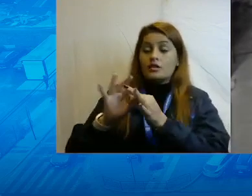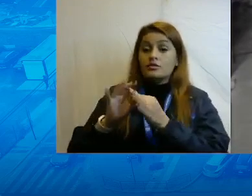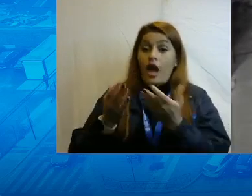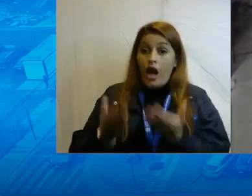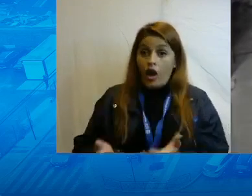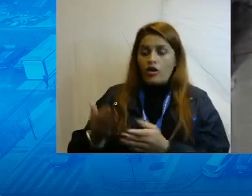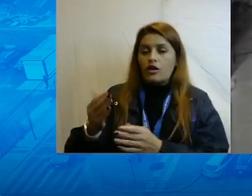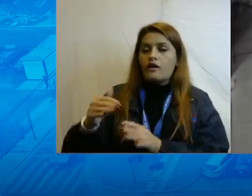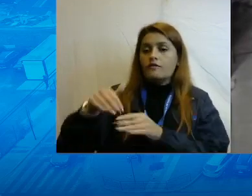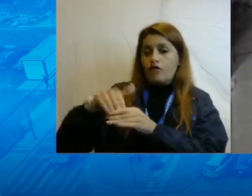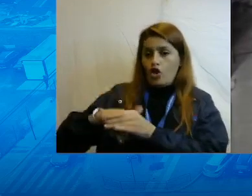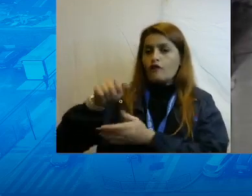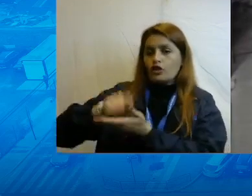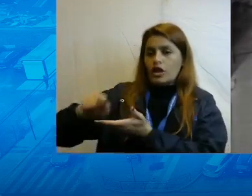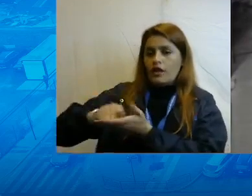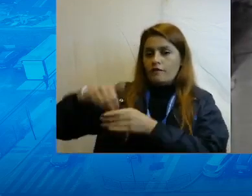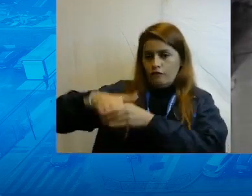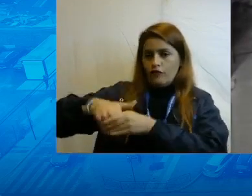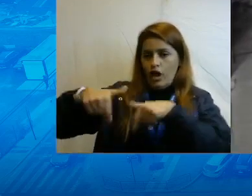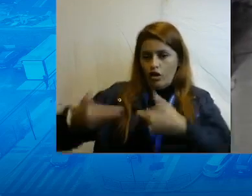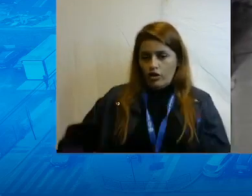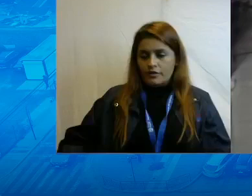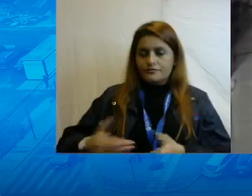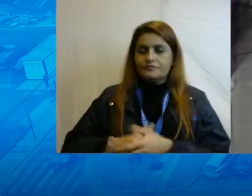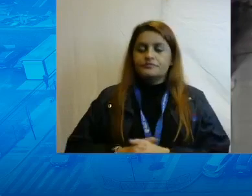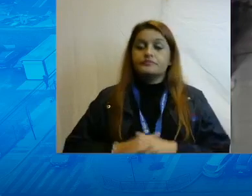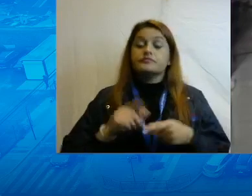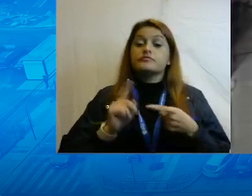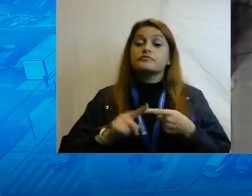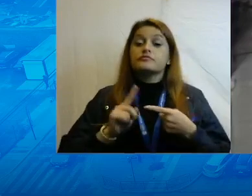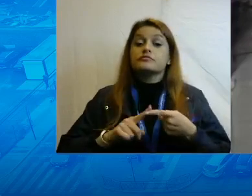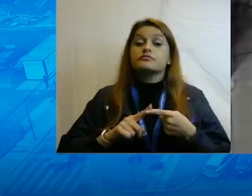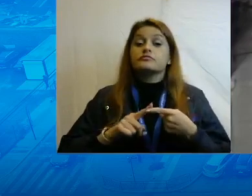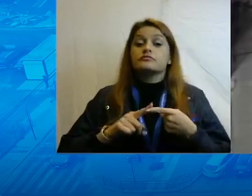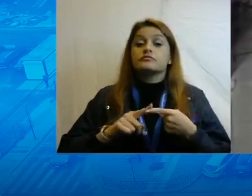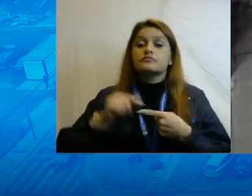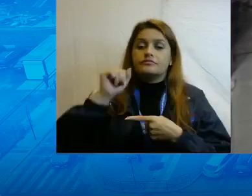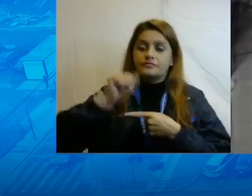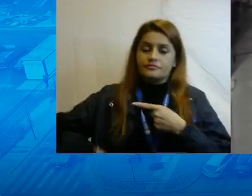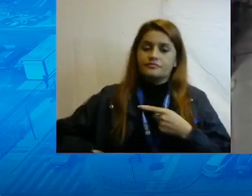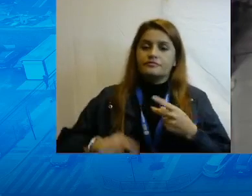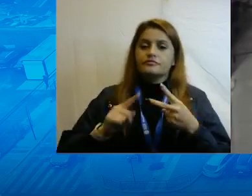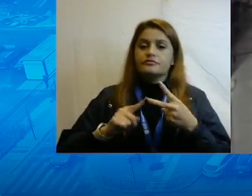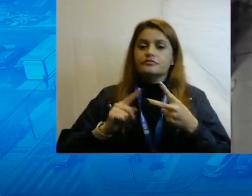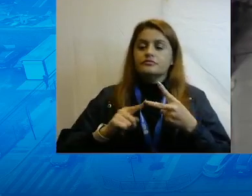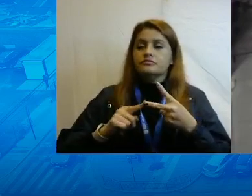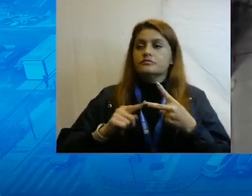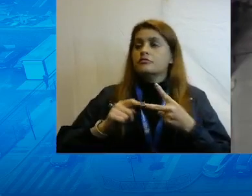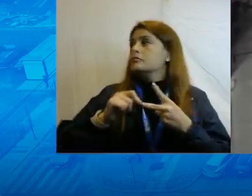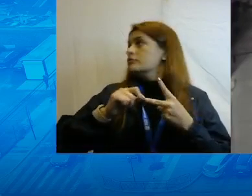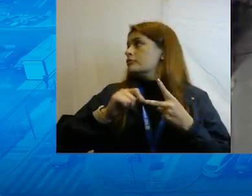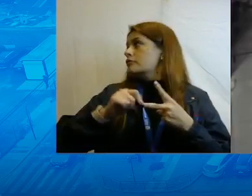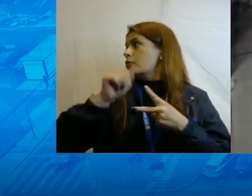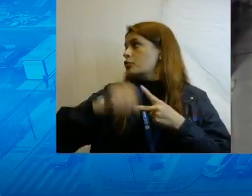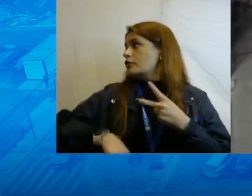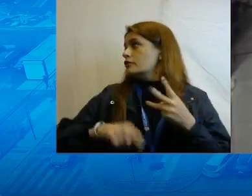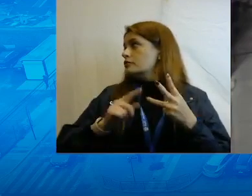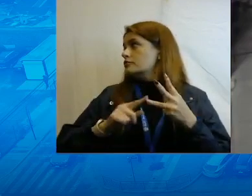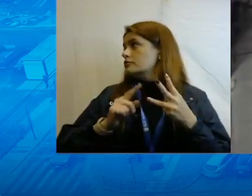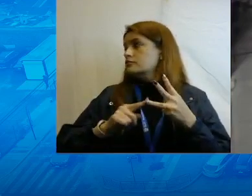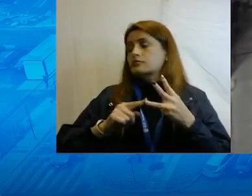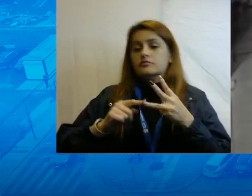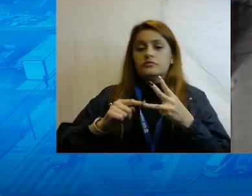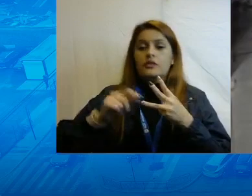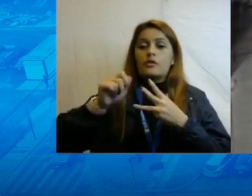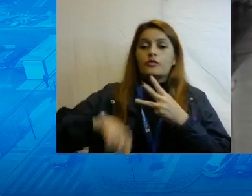Procedemos a la votación. Procedemos entonces a la votación. Martínez. Apruebo. Domínguez. Apruebo.